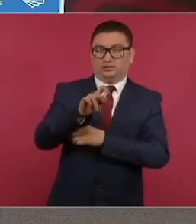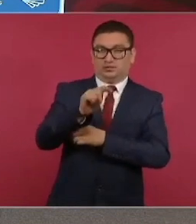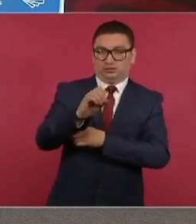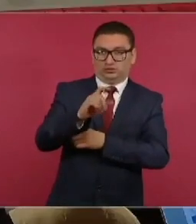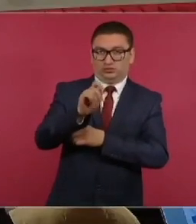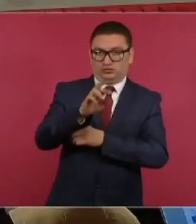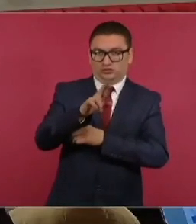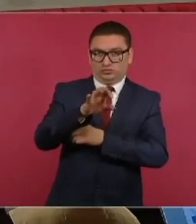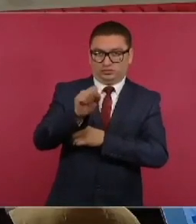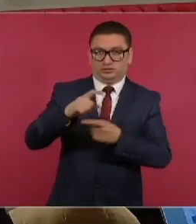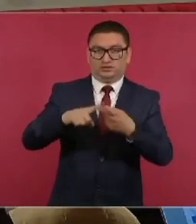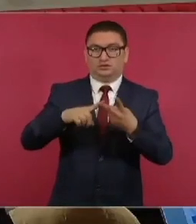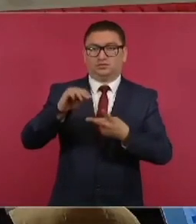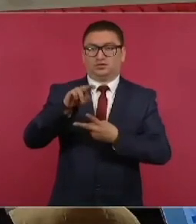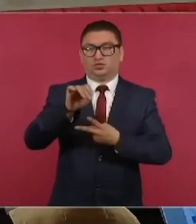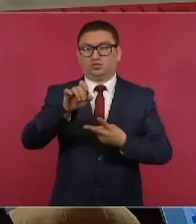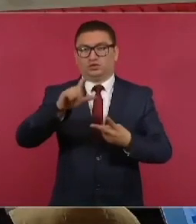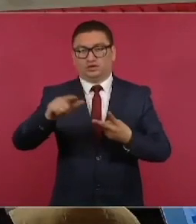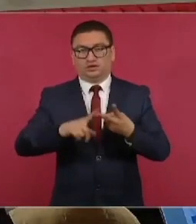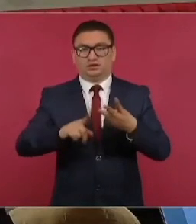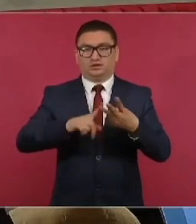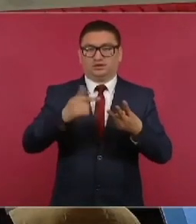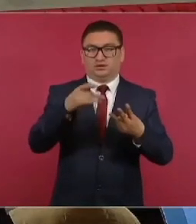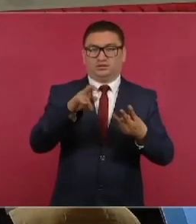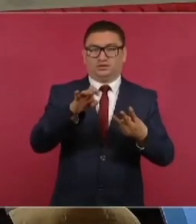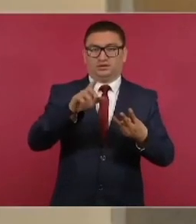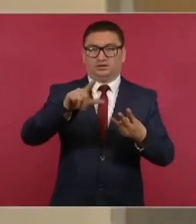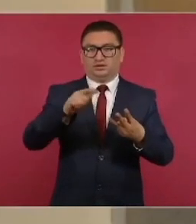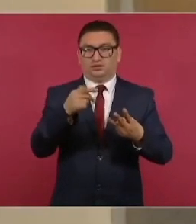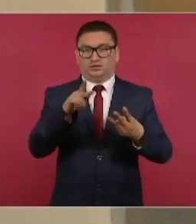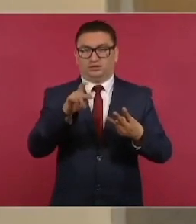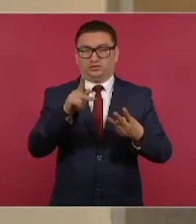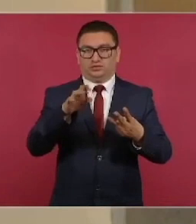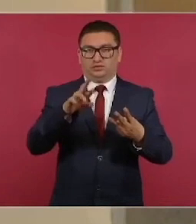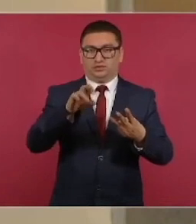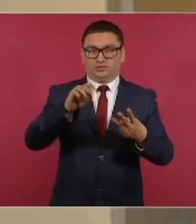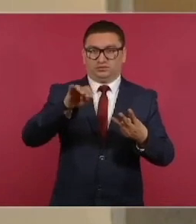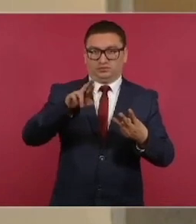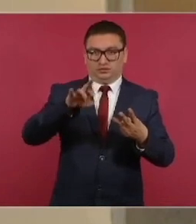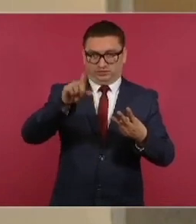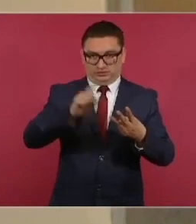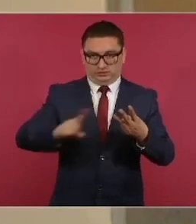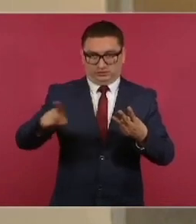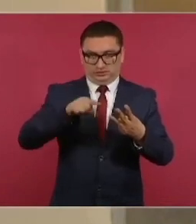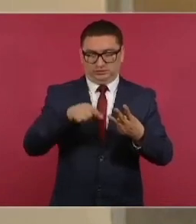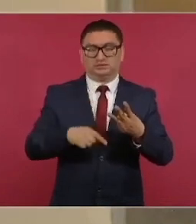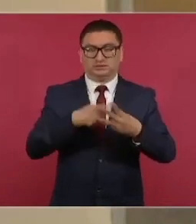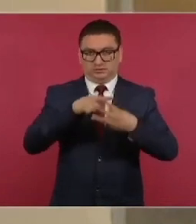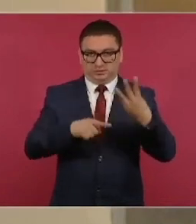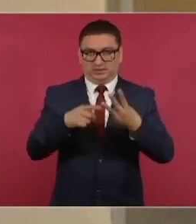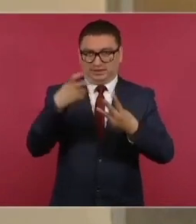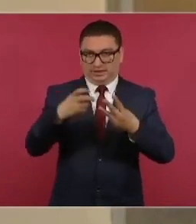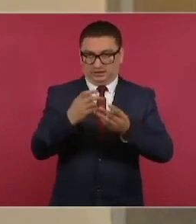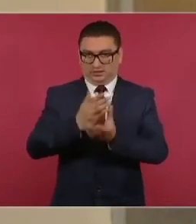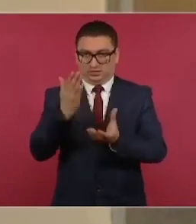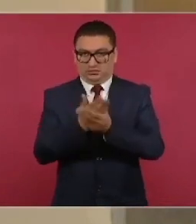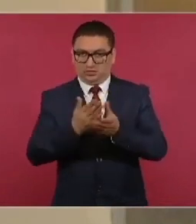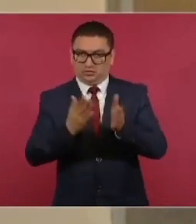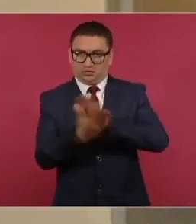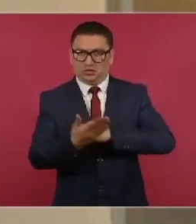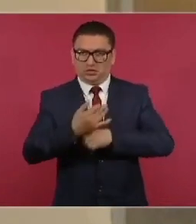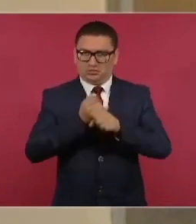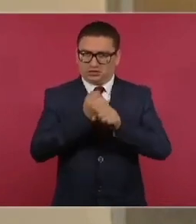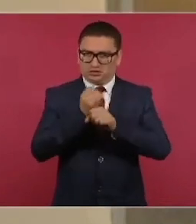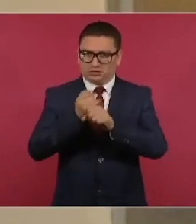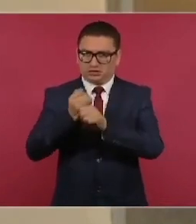Villanueva Manuel Bárcenas Villanueva y Gabriela Guadalupe Ramírez Escobar la carpeta es una carpeta de